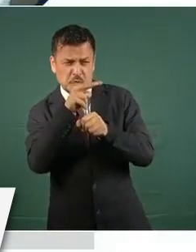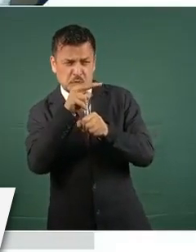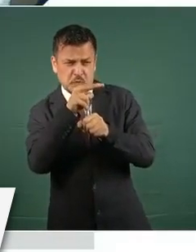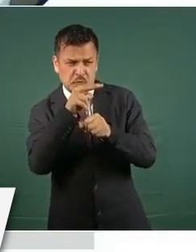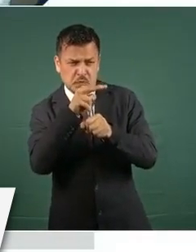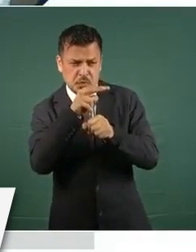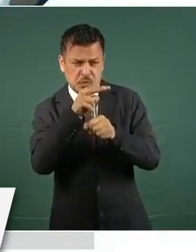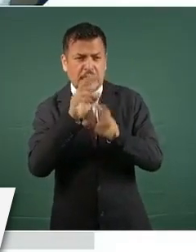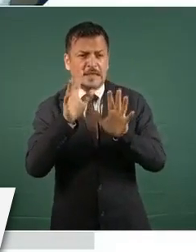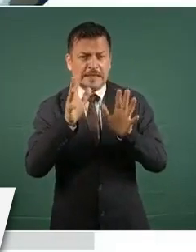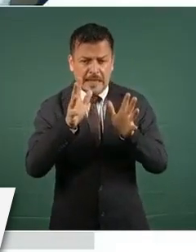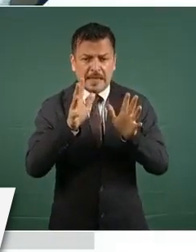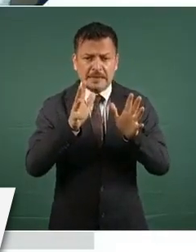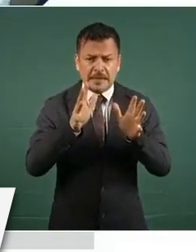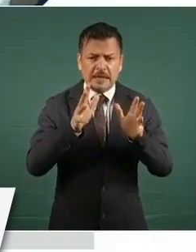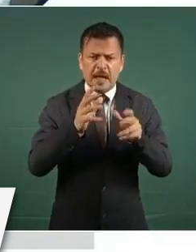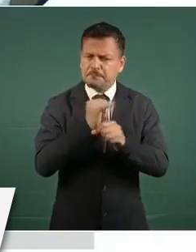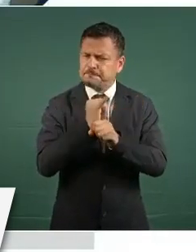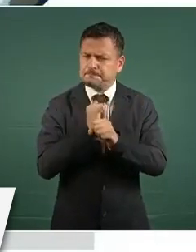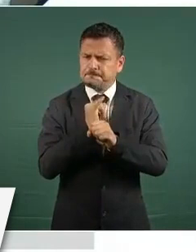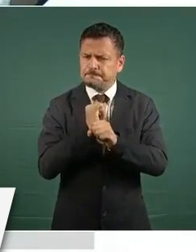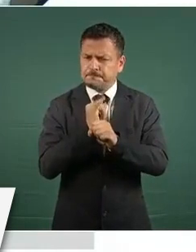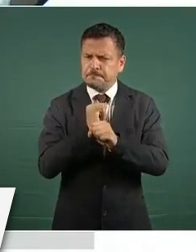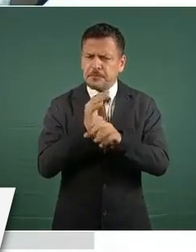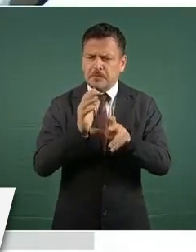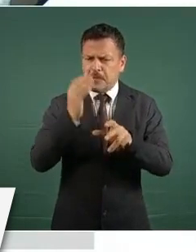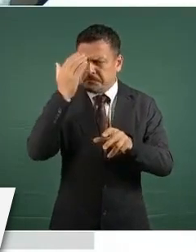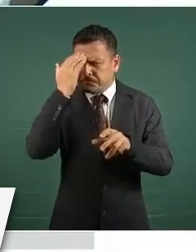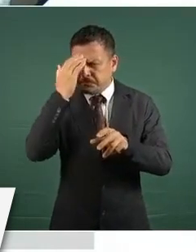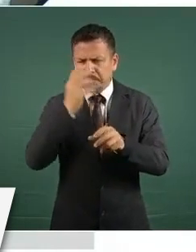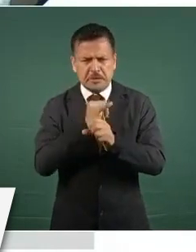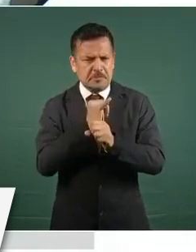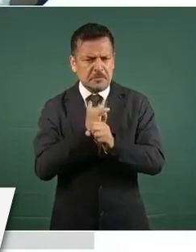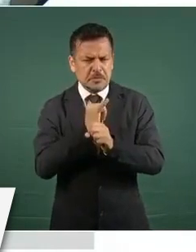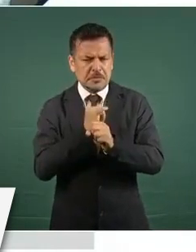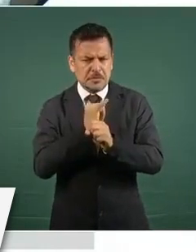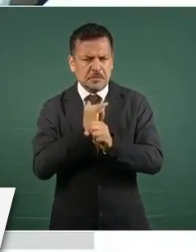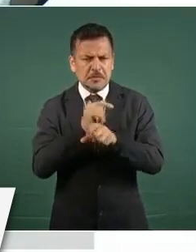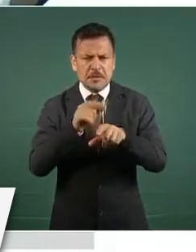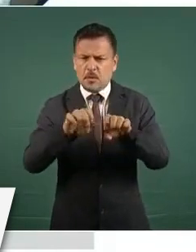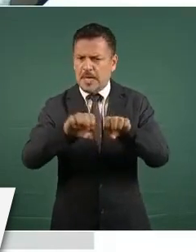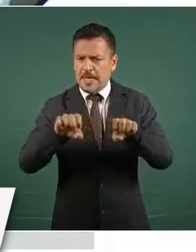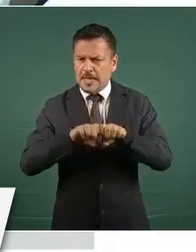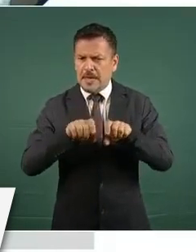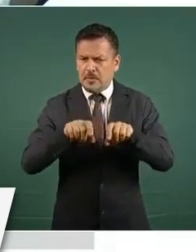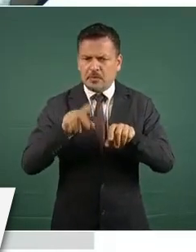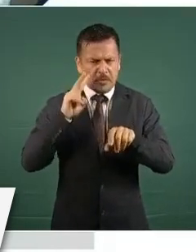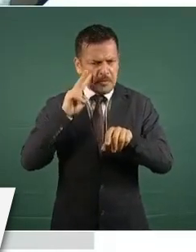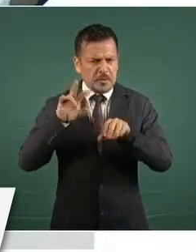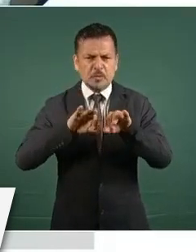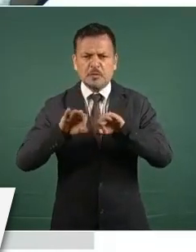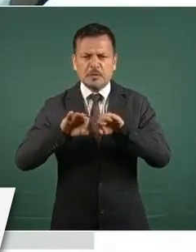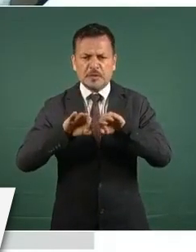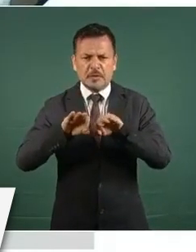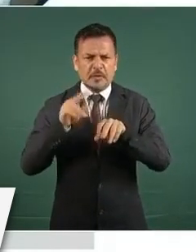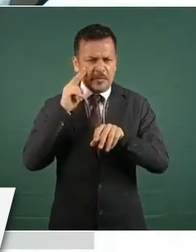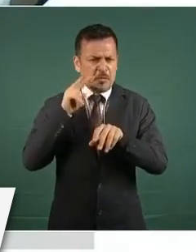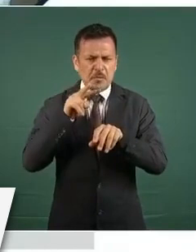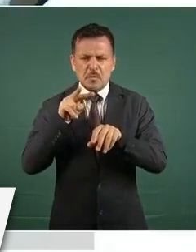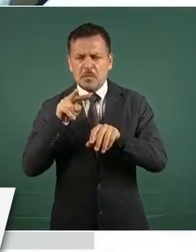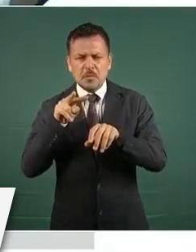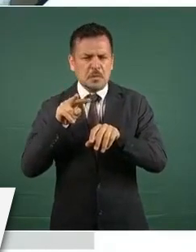puesto ya en conocimiento del equipo de seguridad para que la fiscalía general